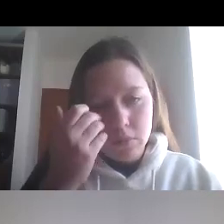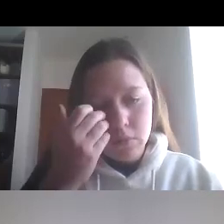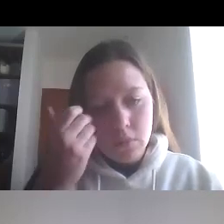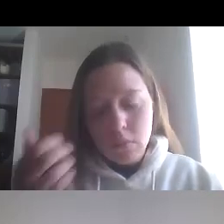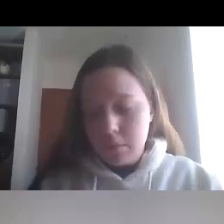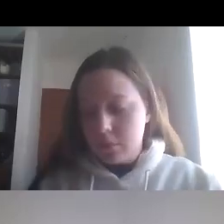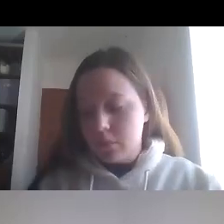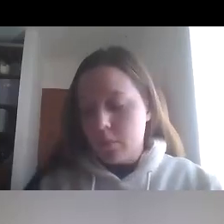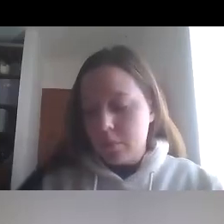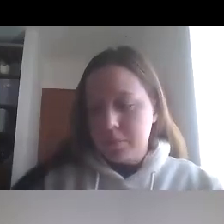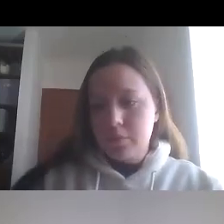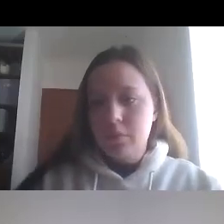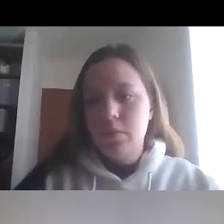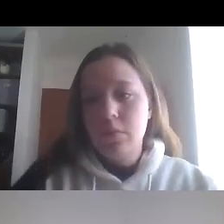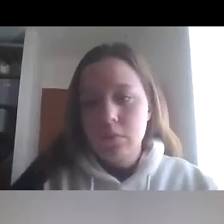enfoque que nos permite